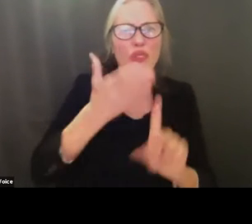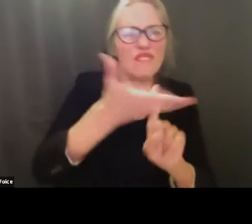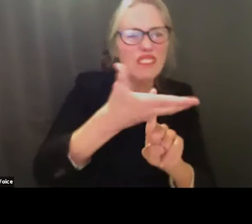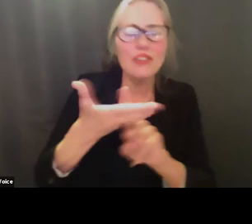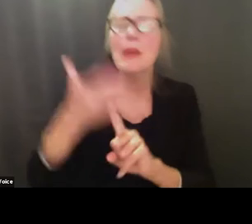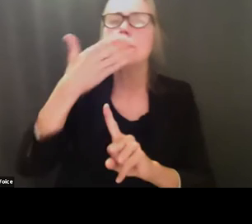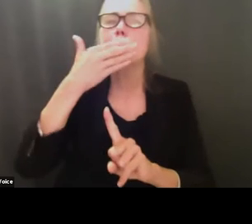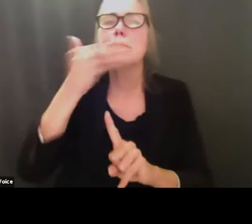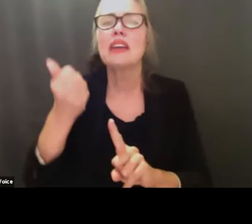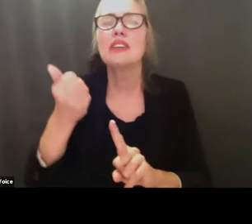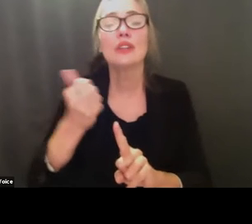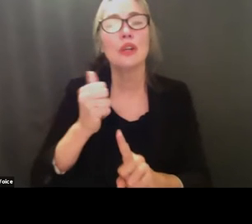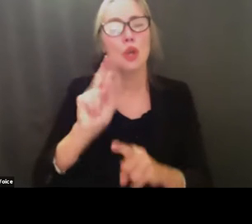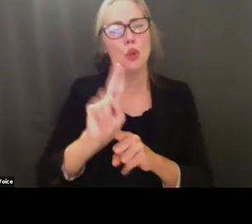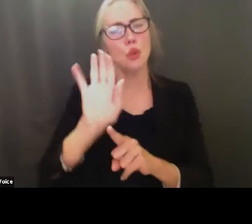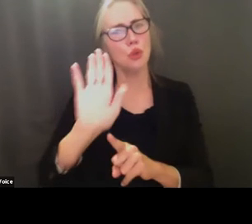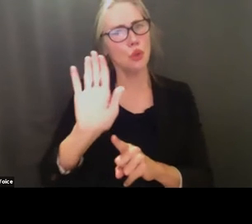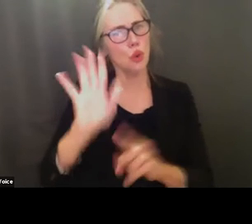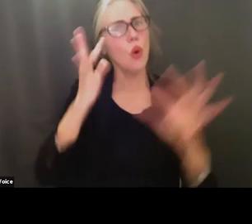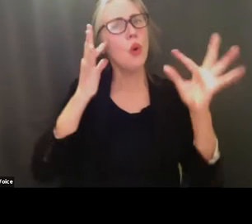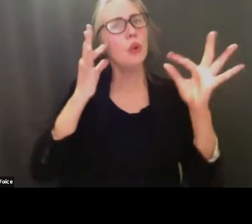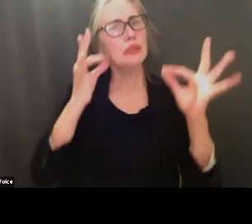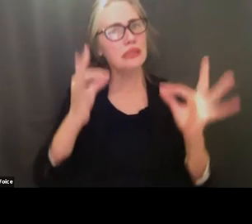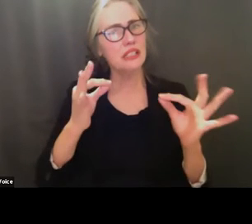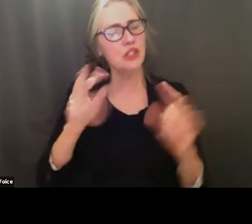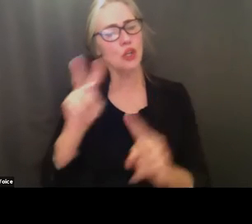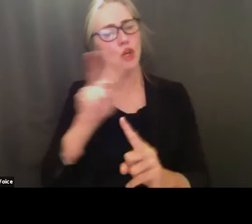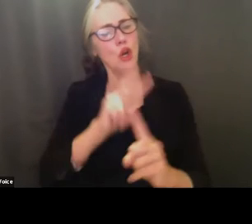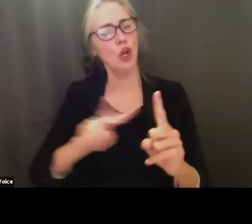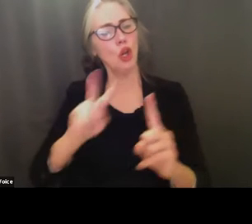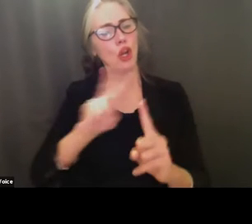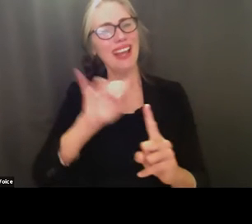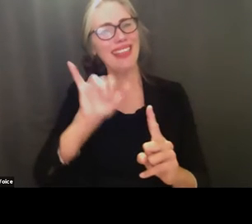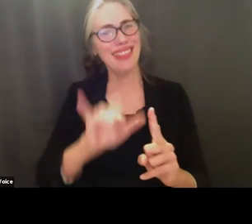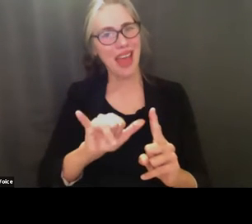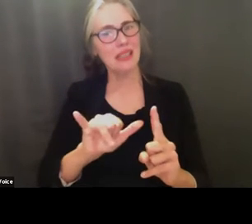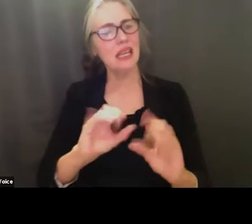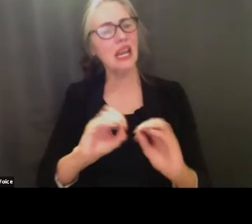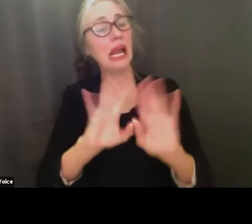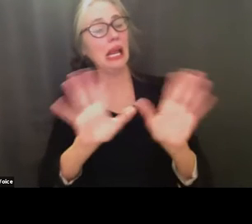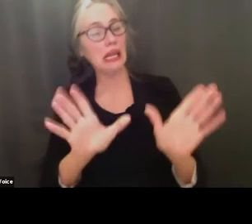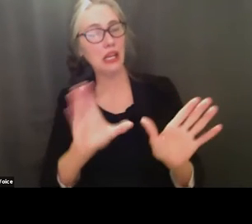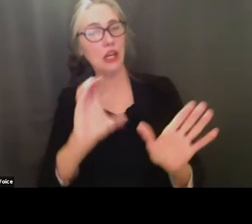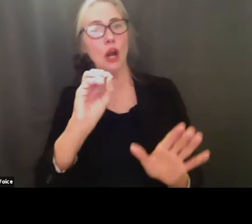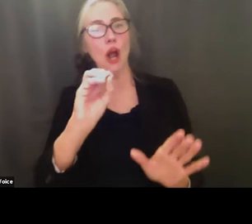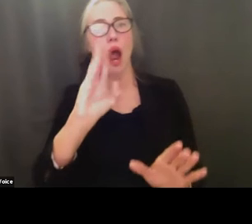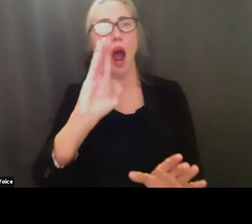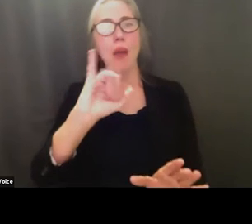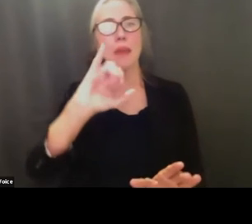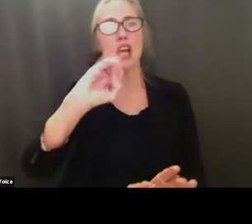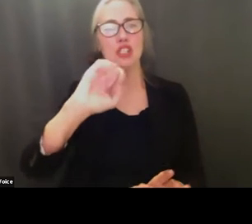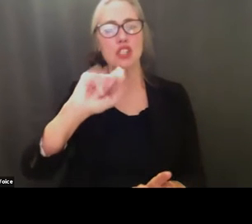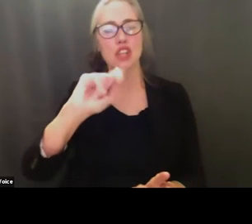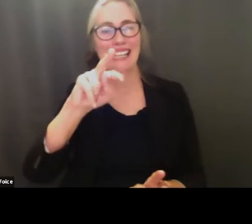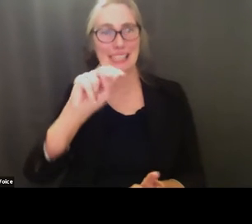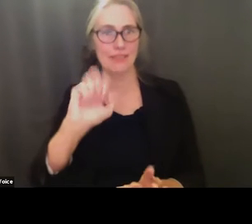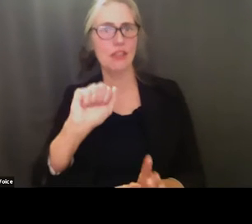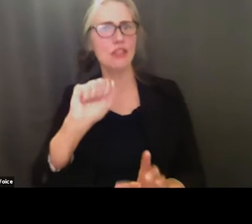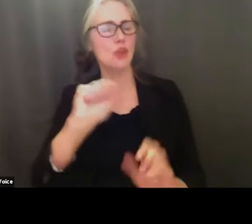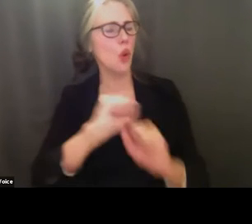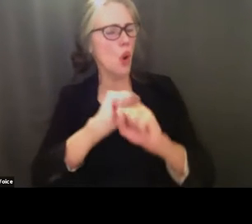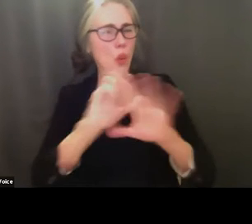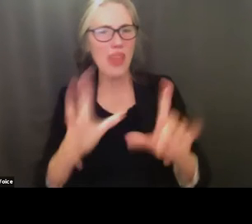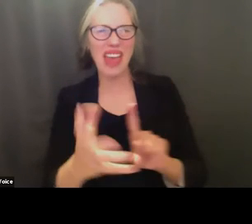The next speaker is René Correa. La próxima persona es René Correa, pero no lo veo aquí, así que voy a pasar a Justin